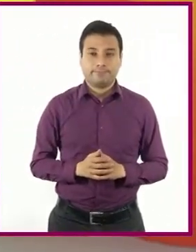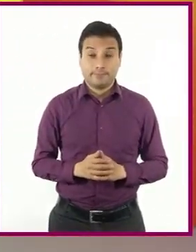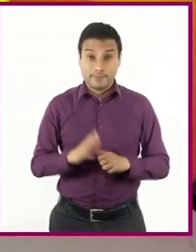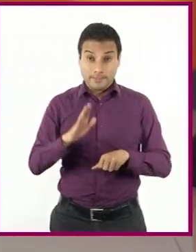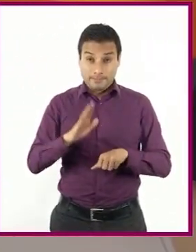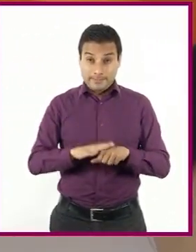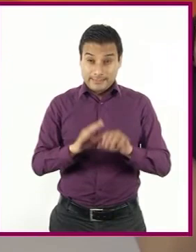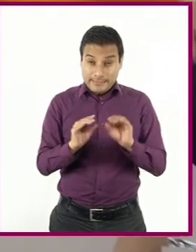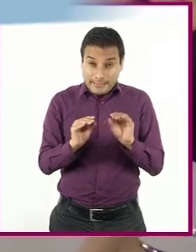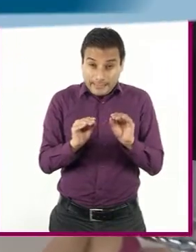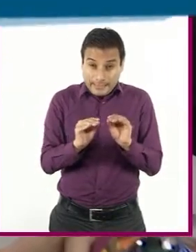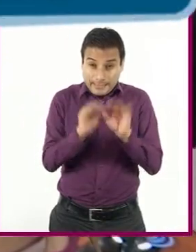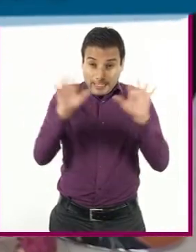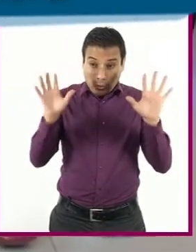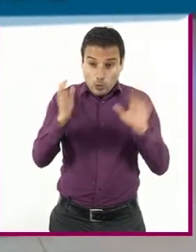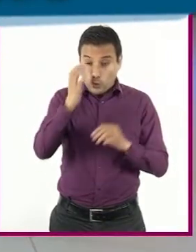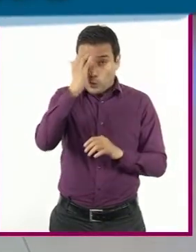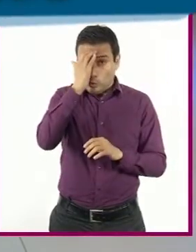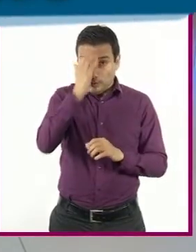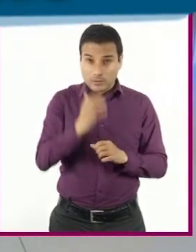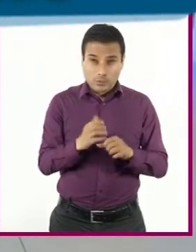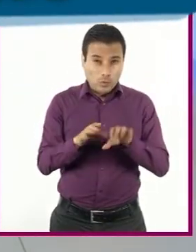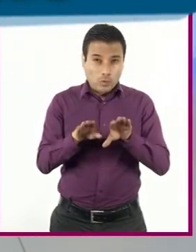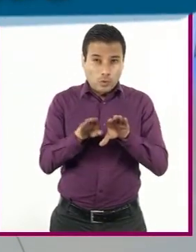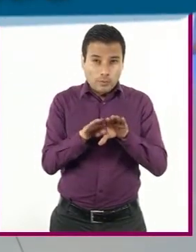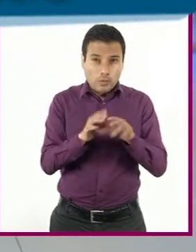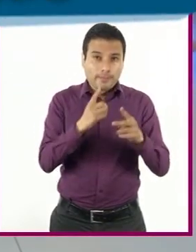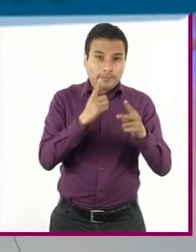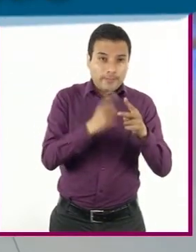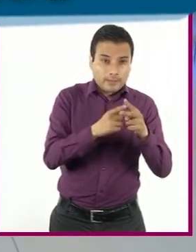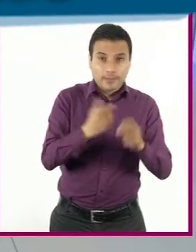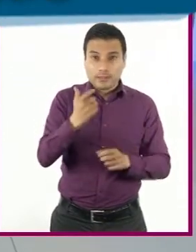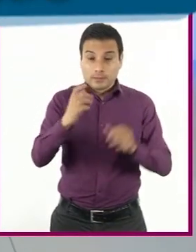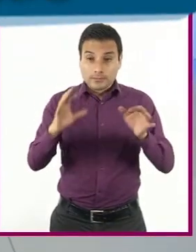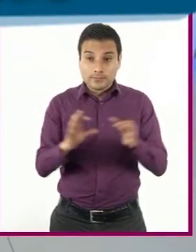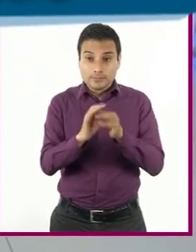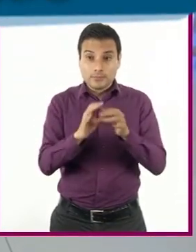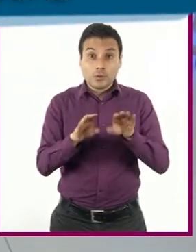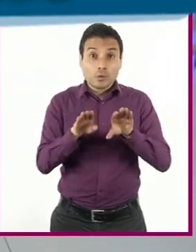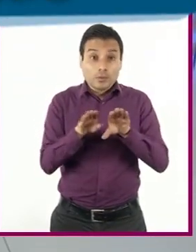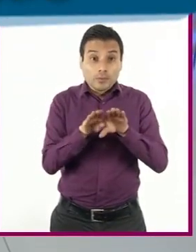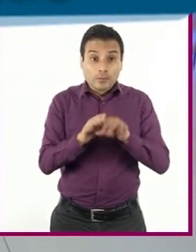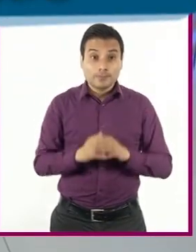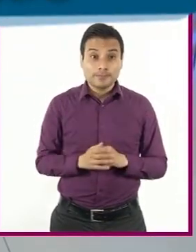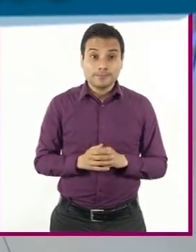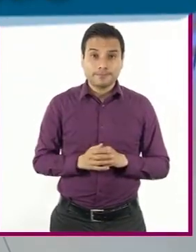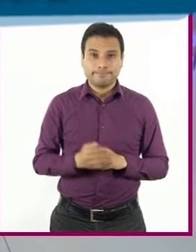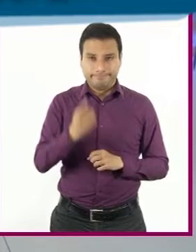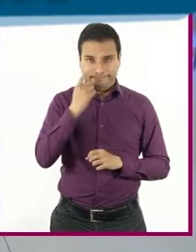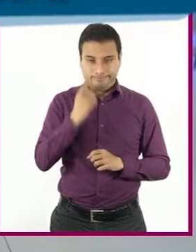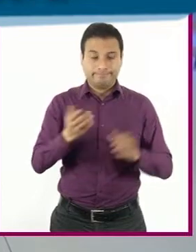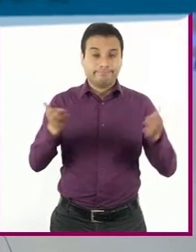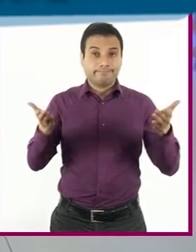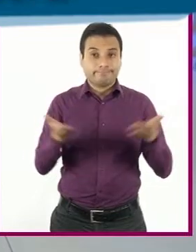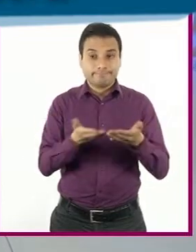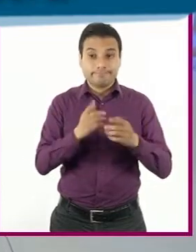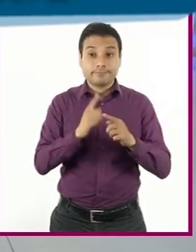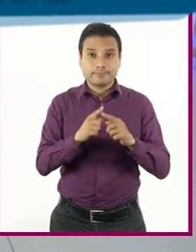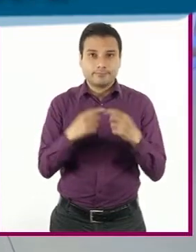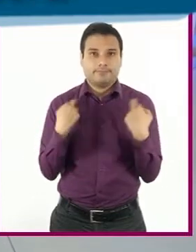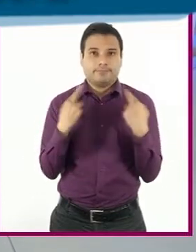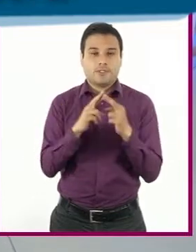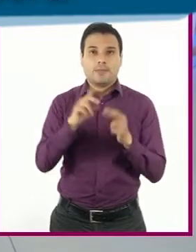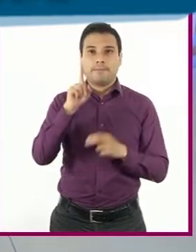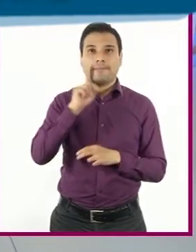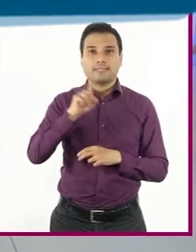claro el impacto de la matemática en la vida económica de un país o de su utilidad práctica, tengo el gusto de recibir a la profesora